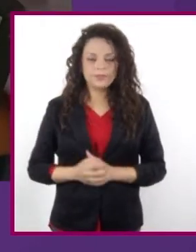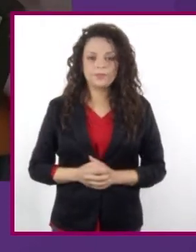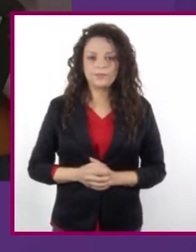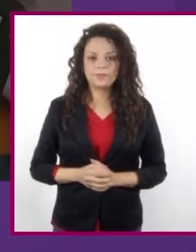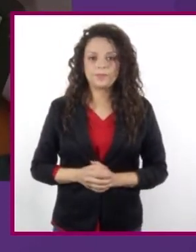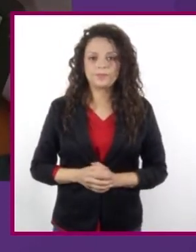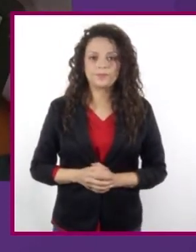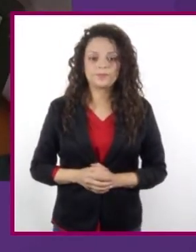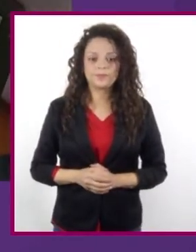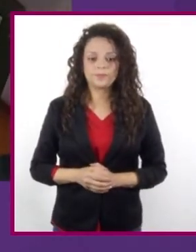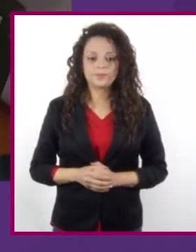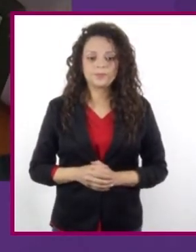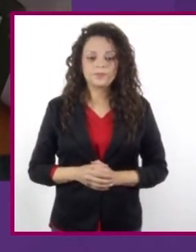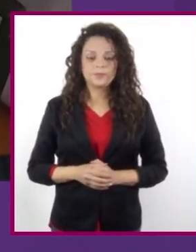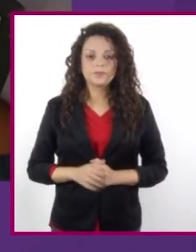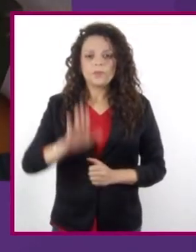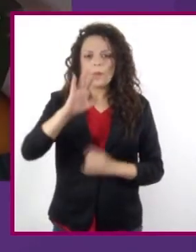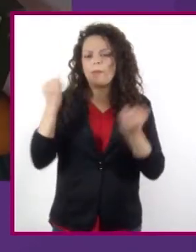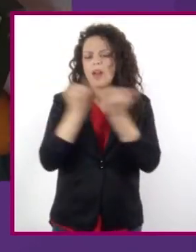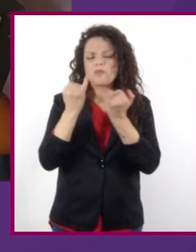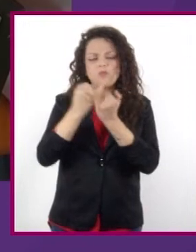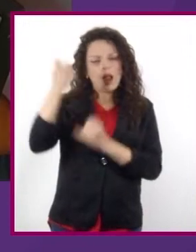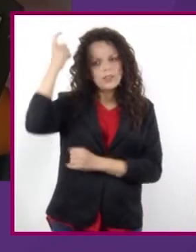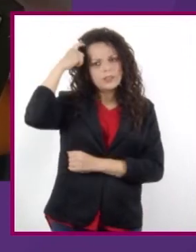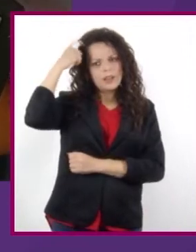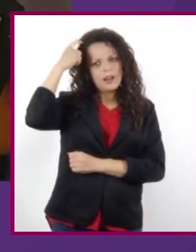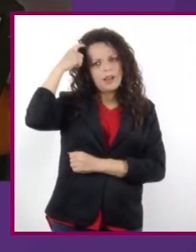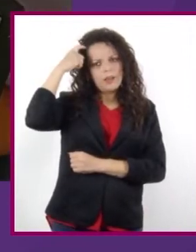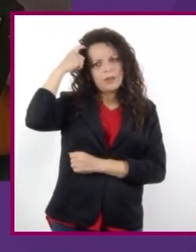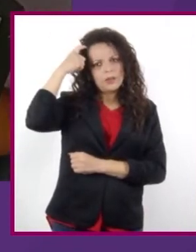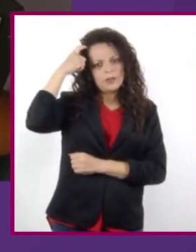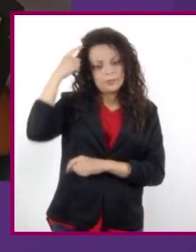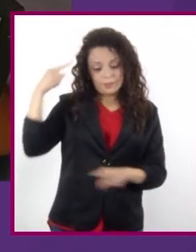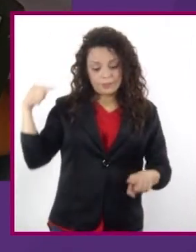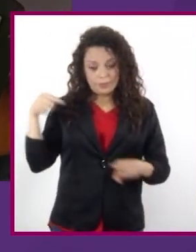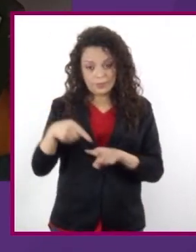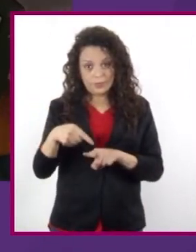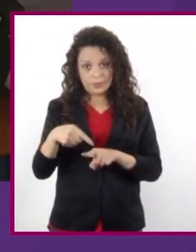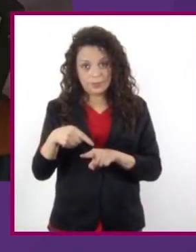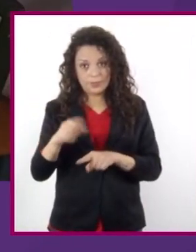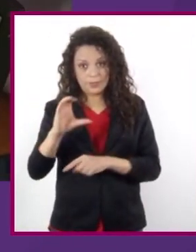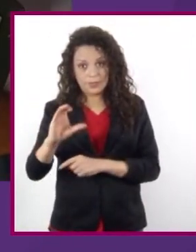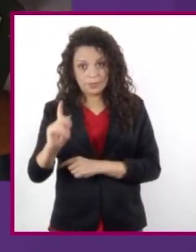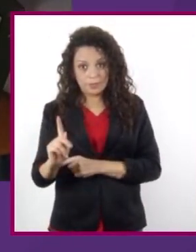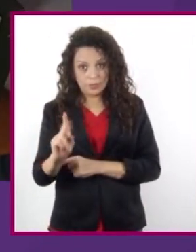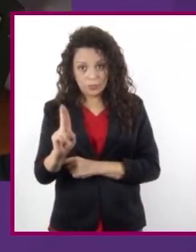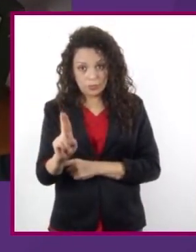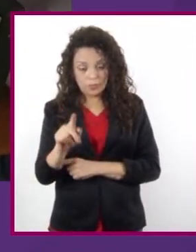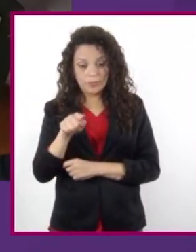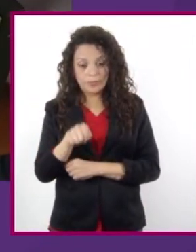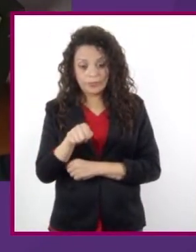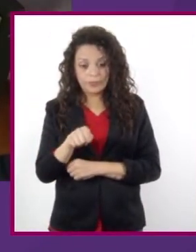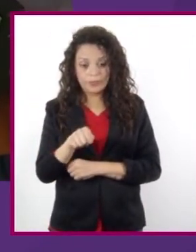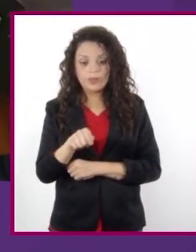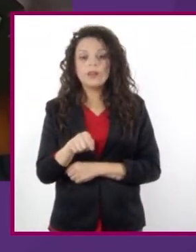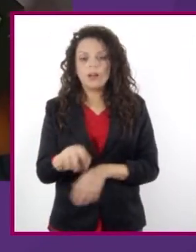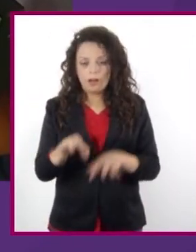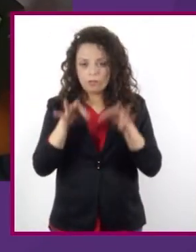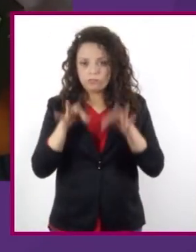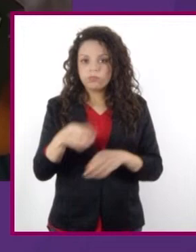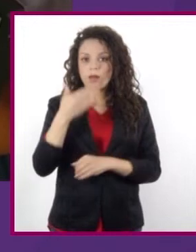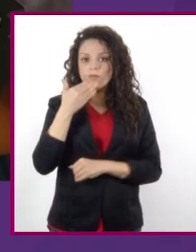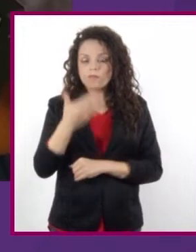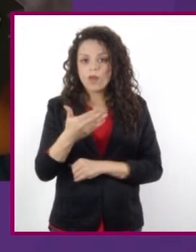Siendo así que, al igual que el cerebro, el procesador es quien se encarga del correcto